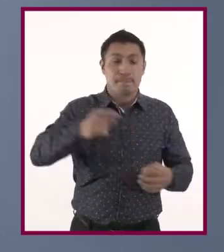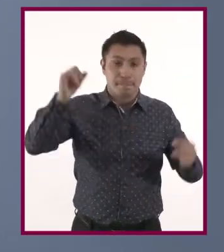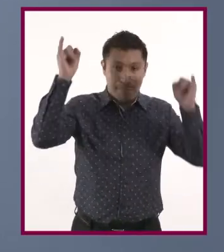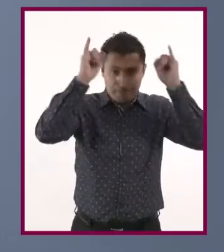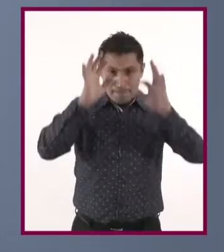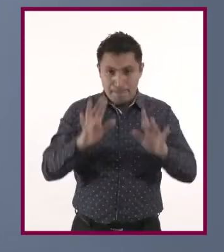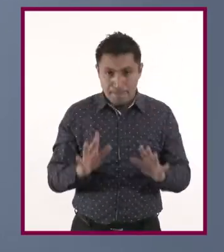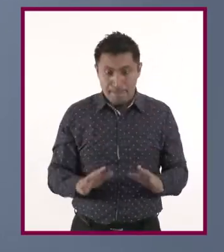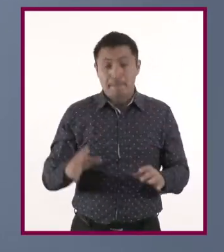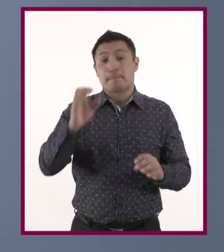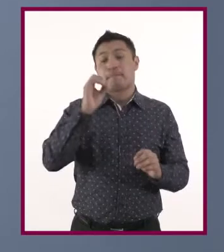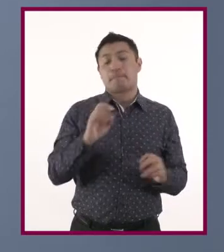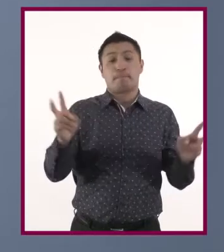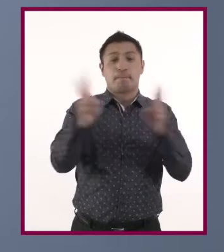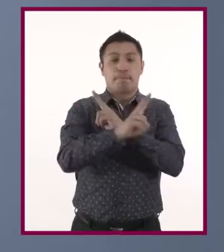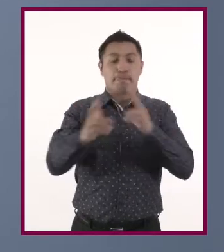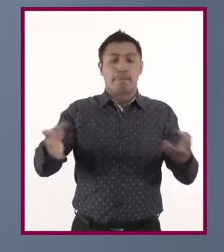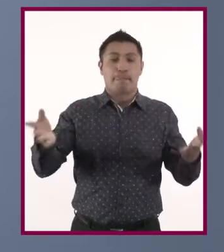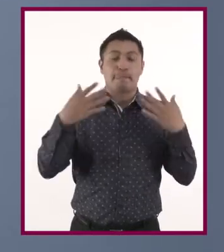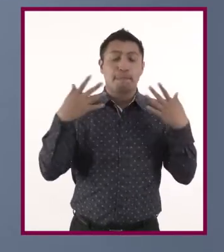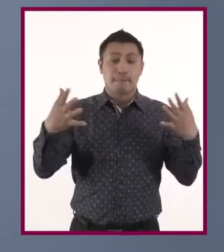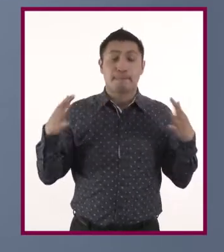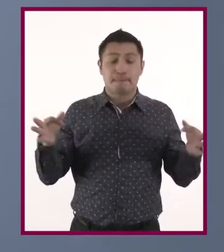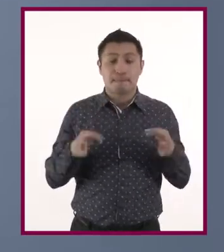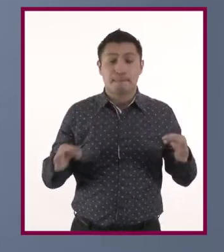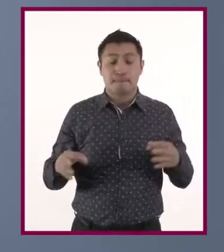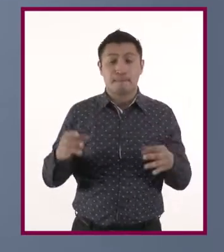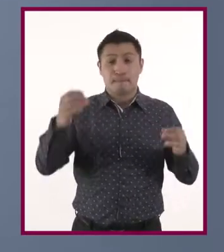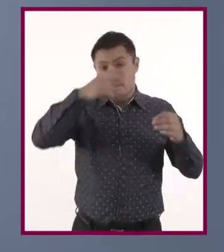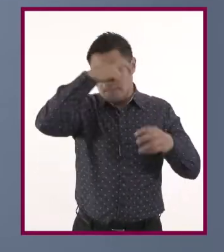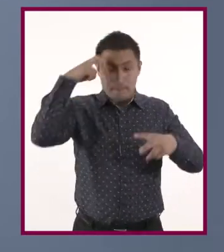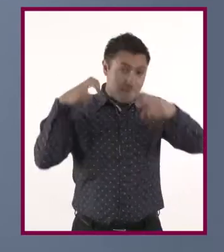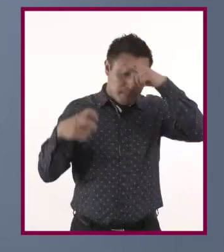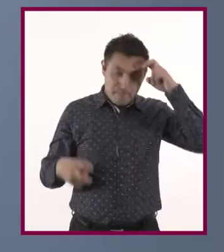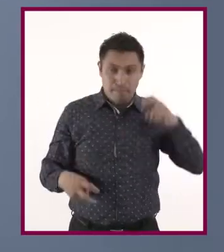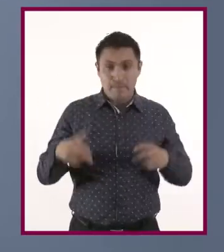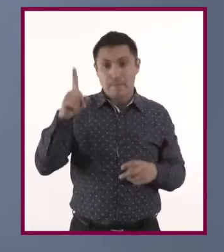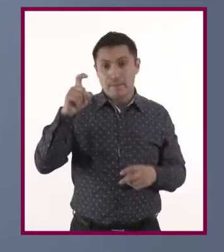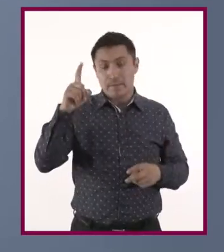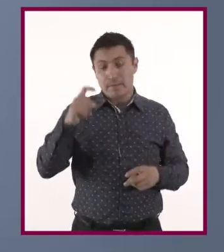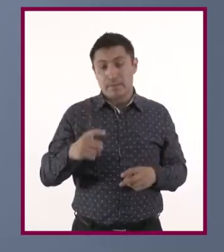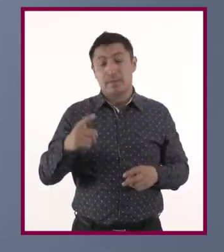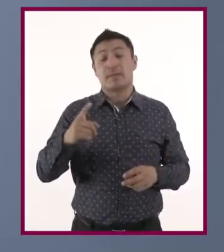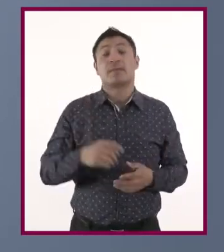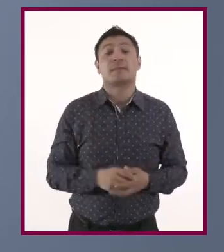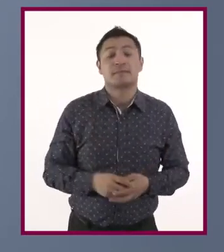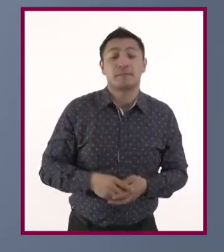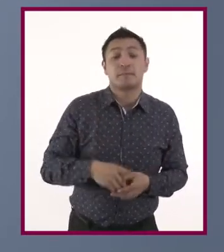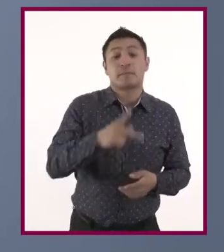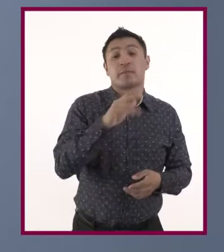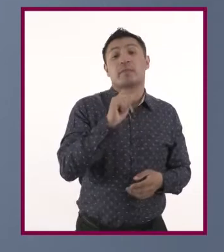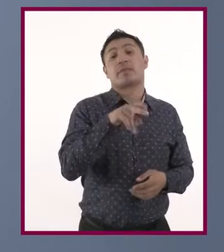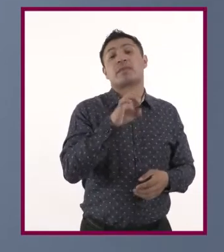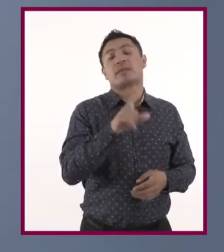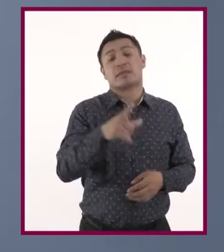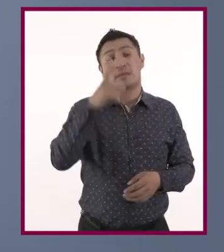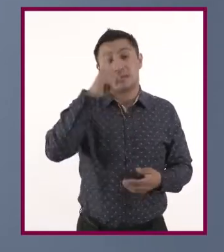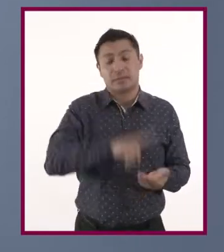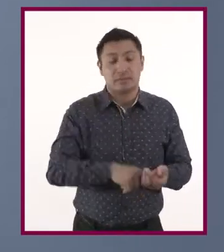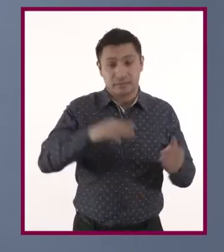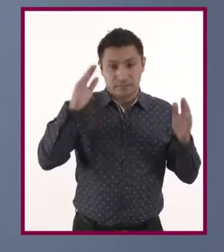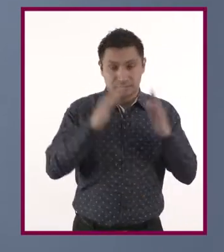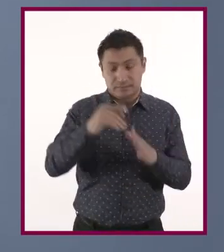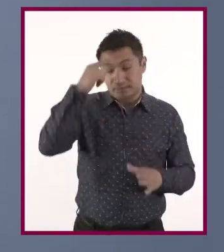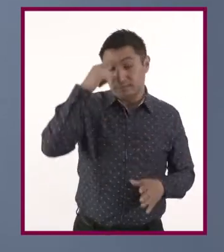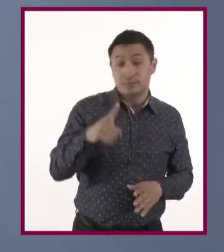aire acondicionado en verano. Calentador para agua. Los paneles solares en una vivienda sirven para calentar el